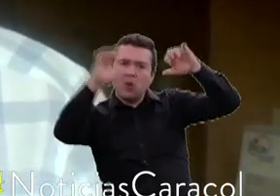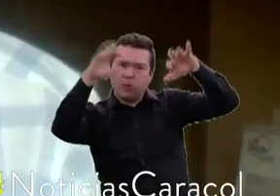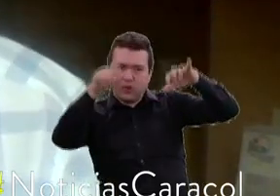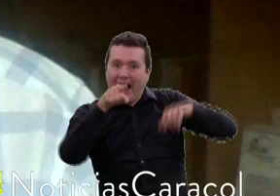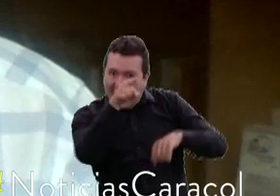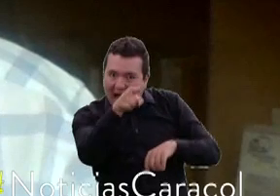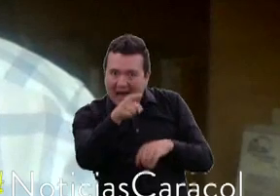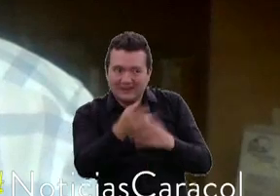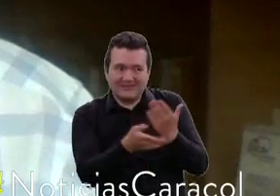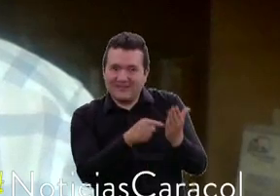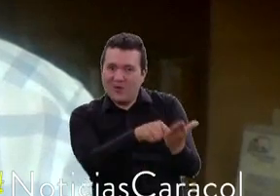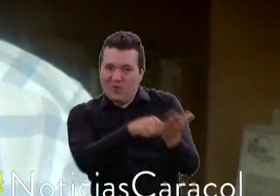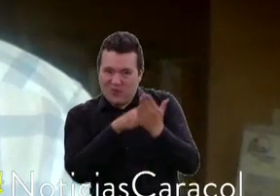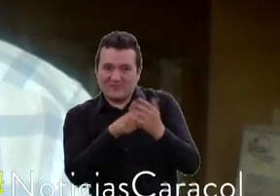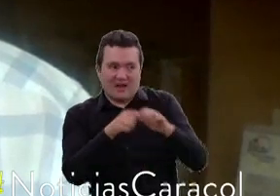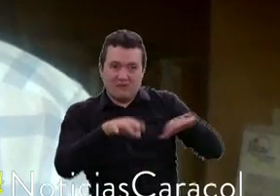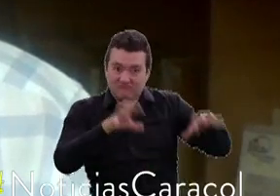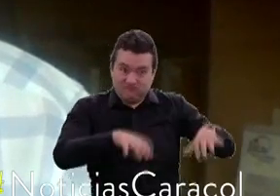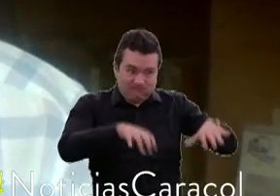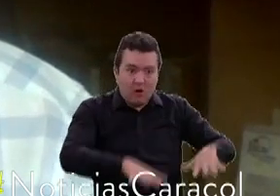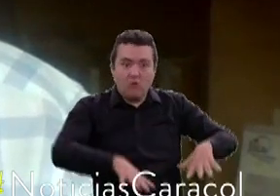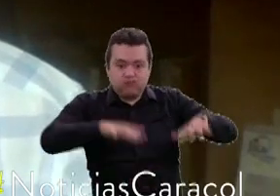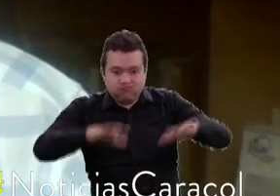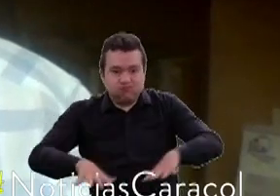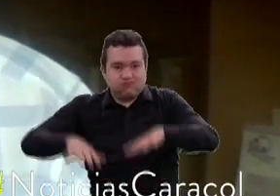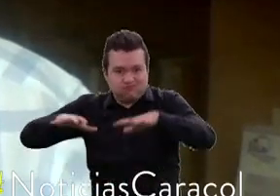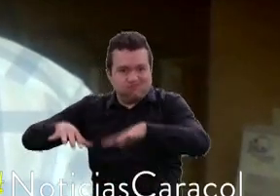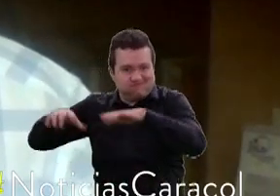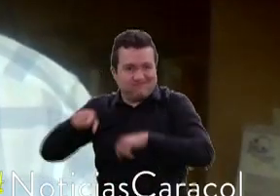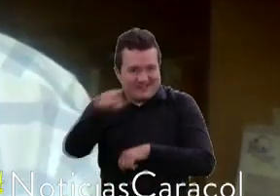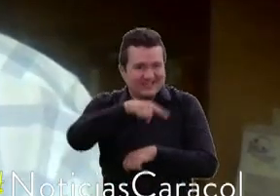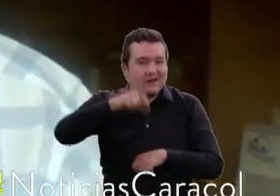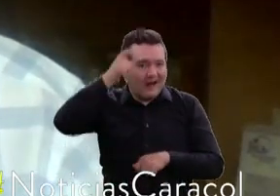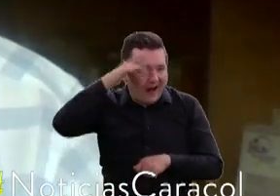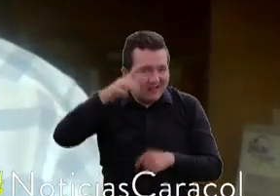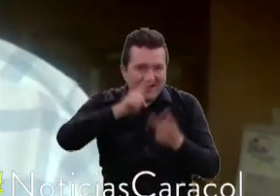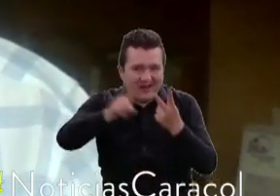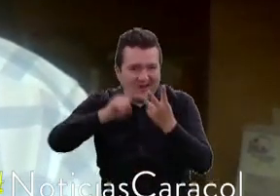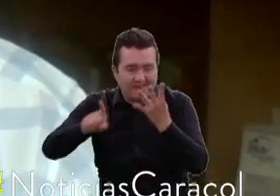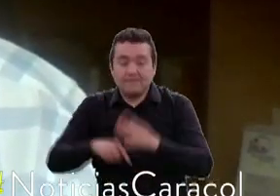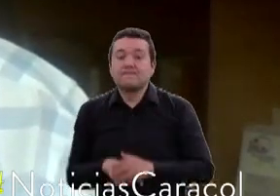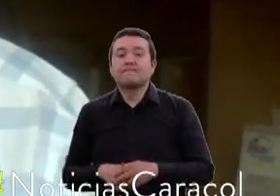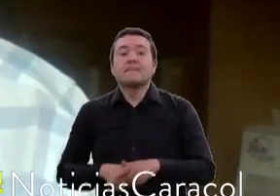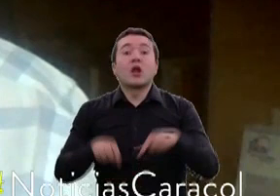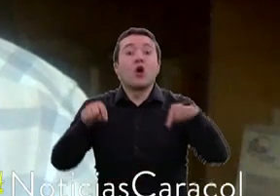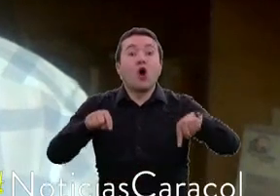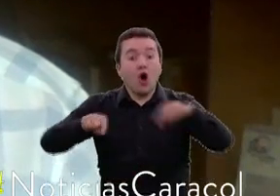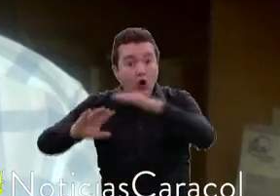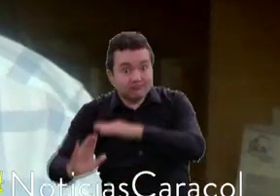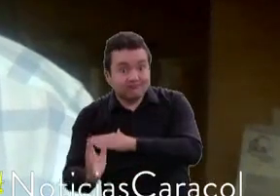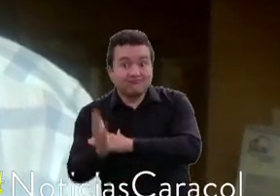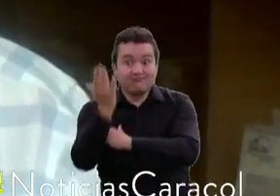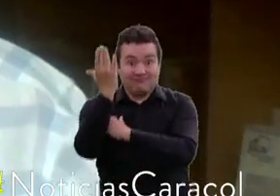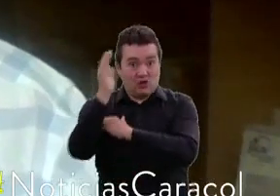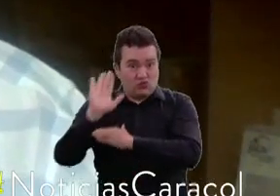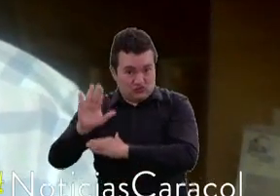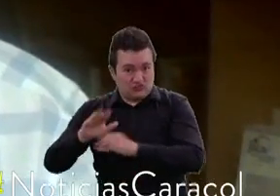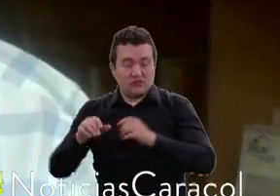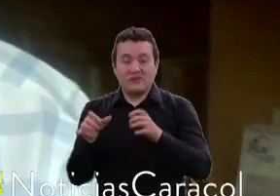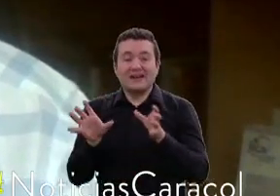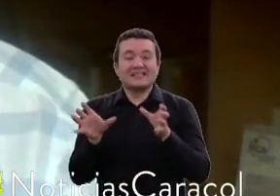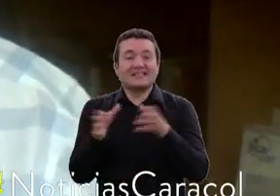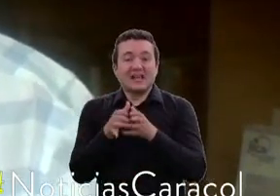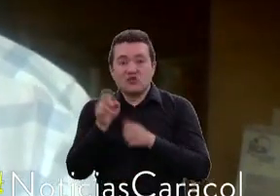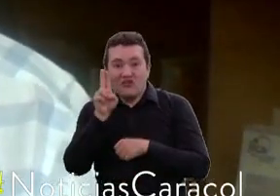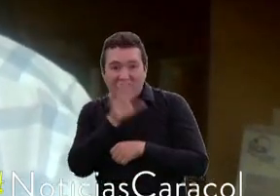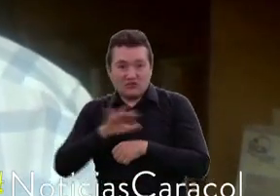emergencias que vimos en diferentes ciudades como Cartagena. En la madrugada de hoy, de acuerdo con el Centro Nacional de Huracanes, se convierte en huracán de